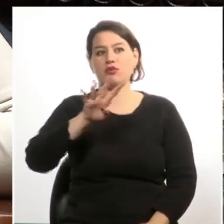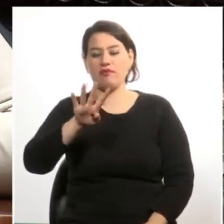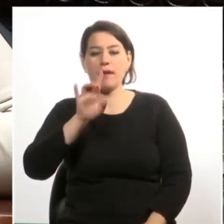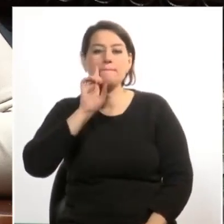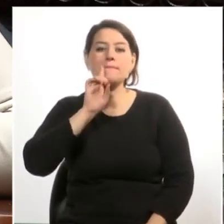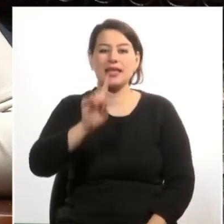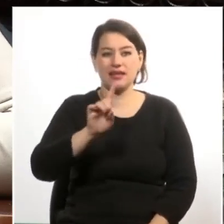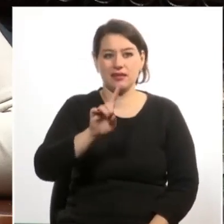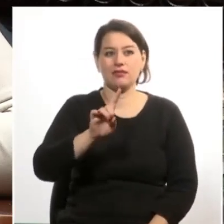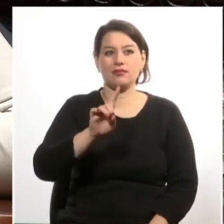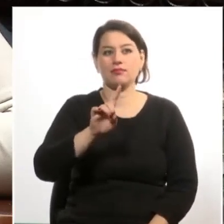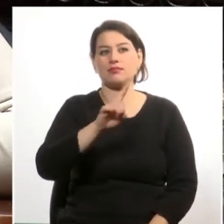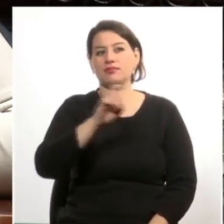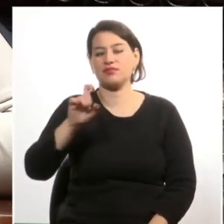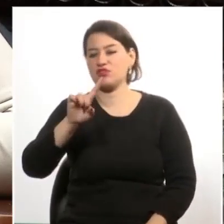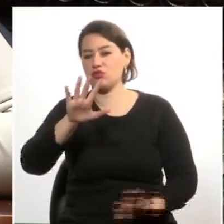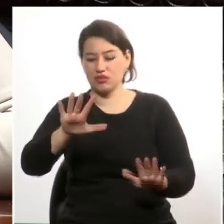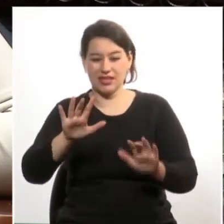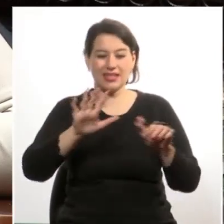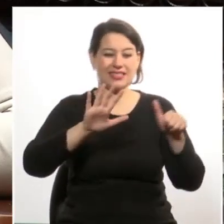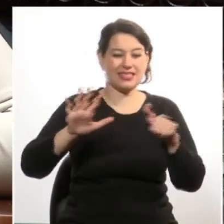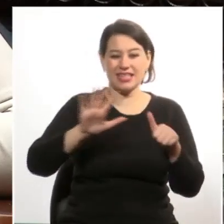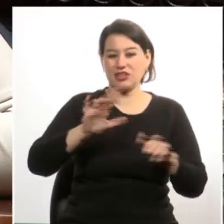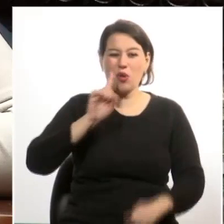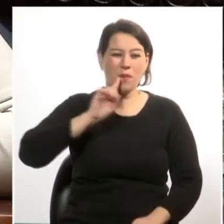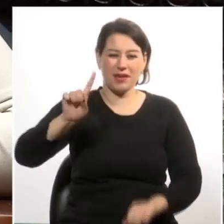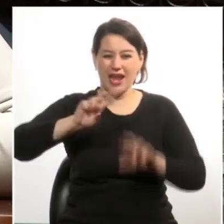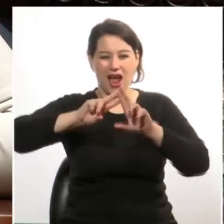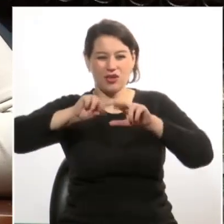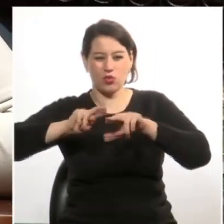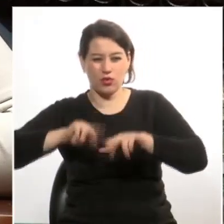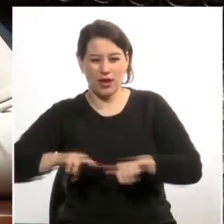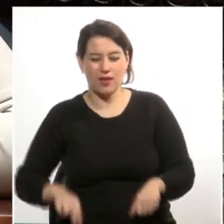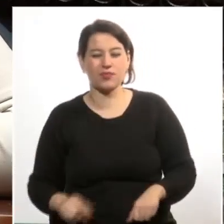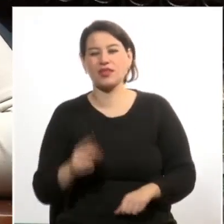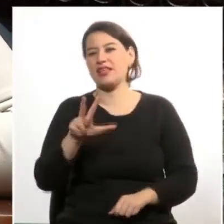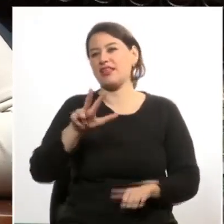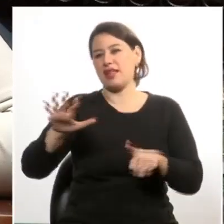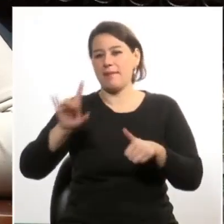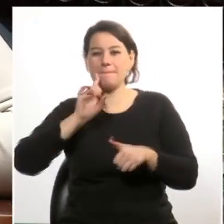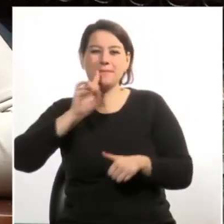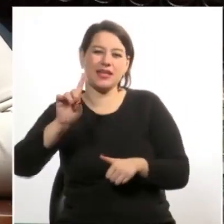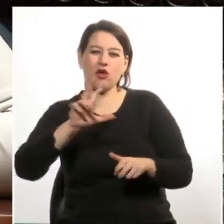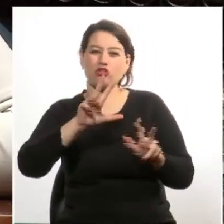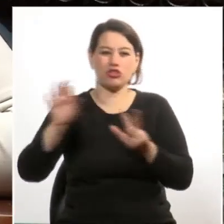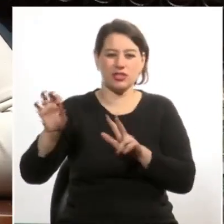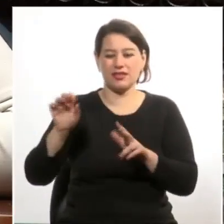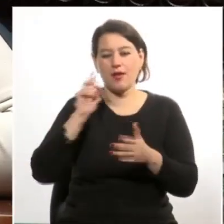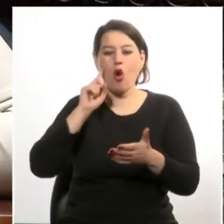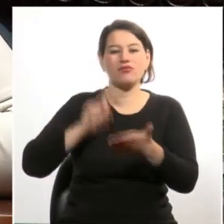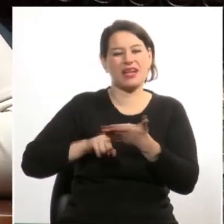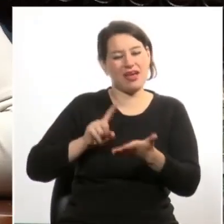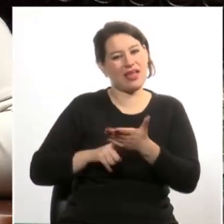529.110, que alrededor de 75.000 habían sido anuladas y que unas 36.800 habían sido